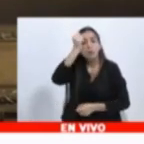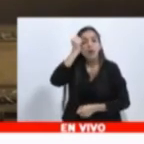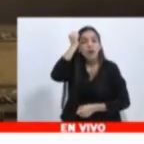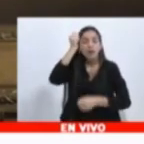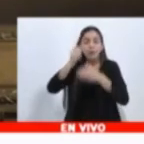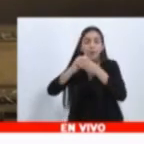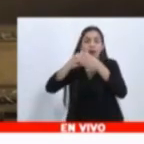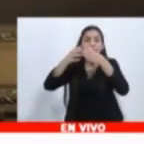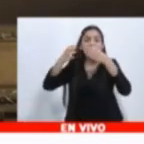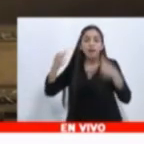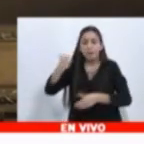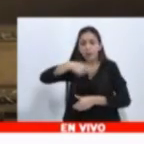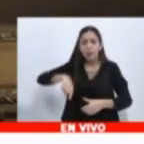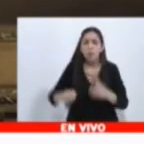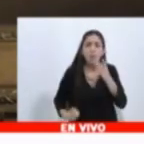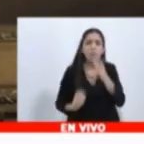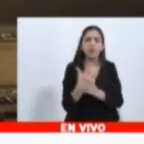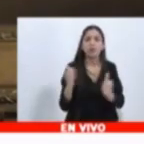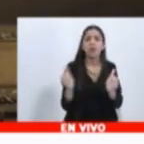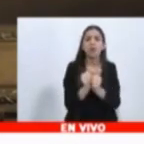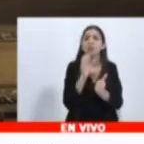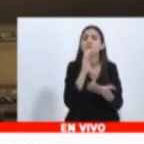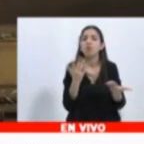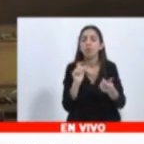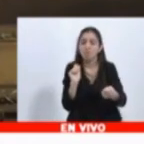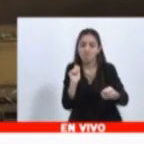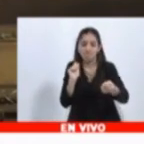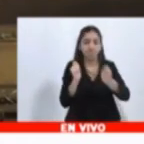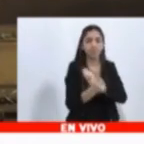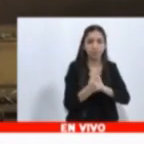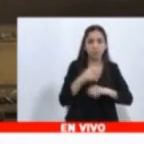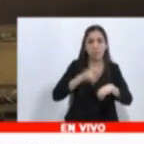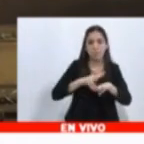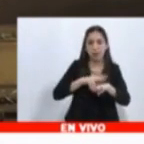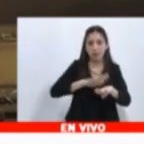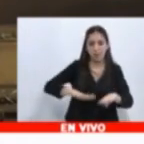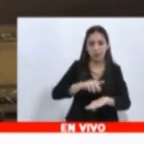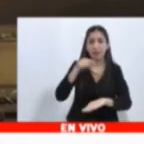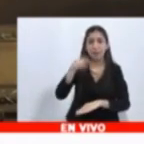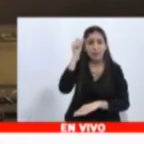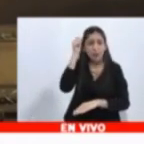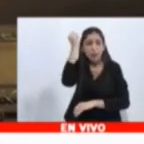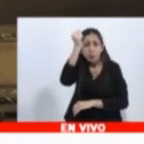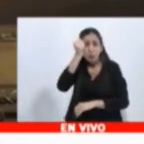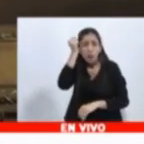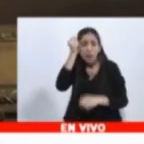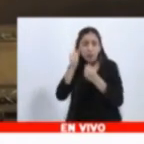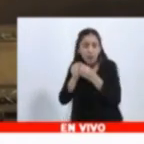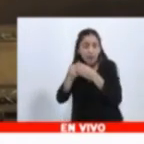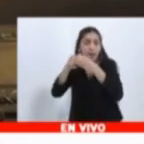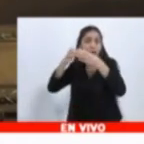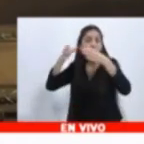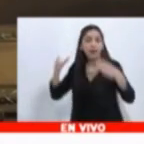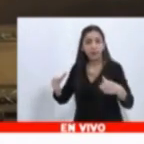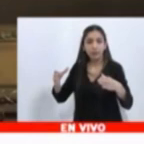se necesitan para este gran sueño que empezamos juntos, transformar la República del Paraguay. Ese